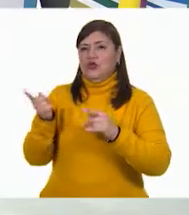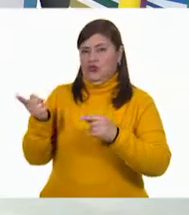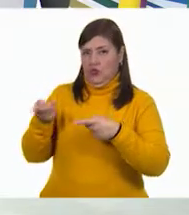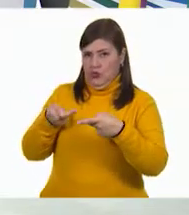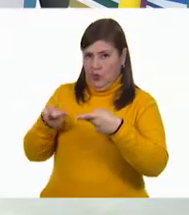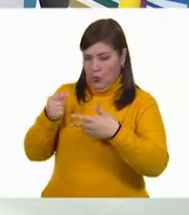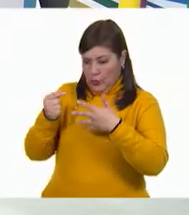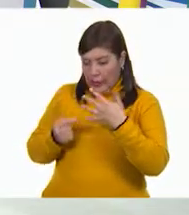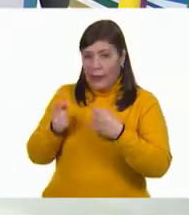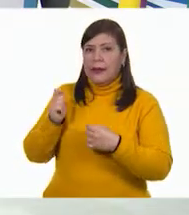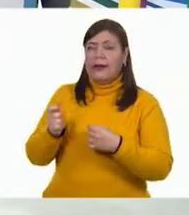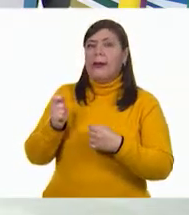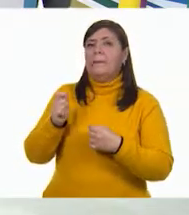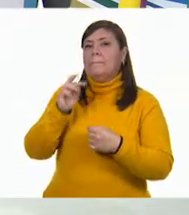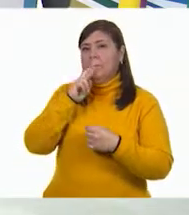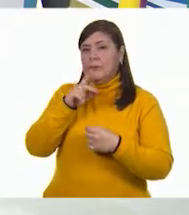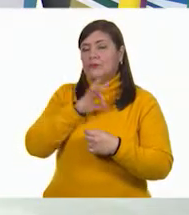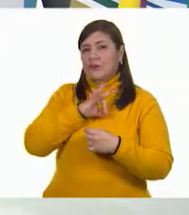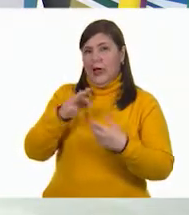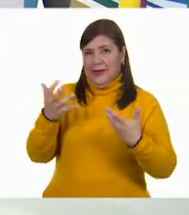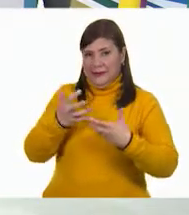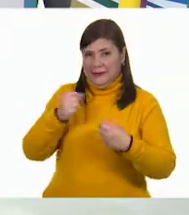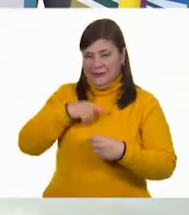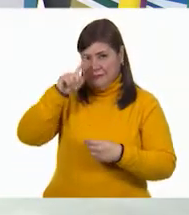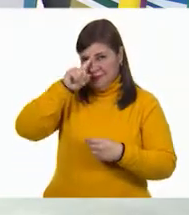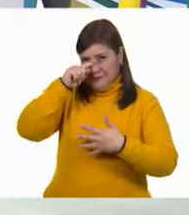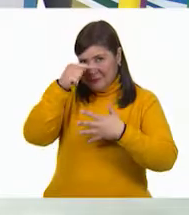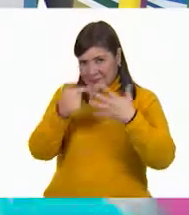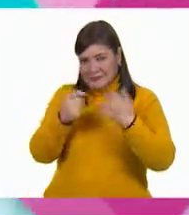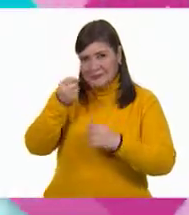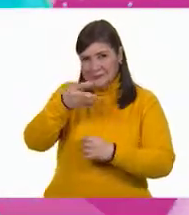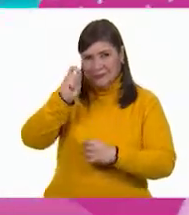preparado, ¿qué te parece si vamos con ajo listo? Vamos.